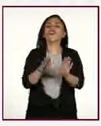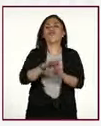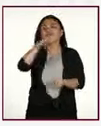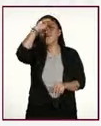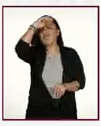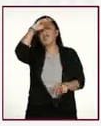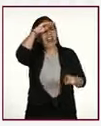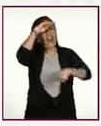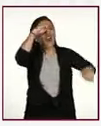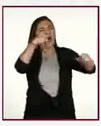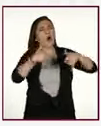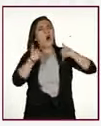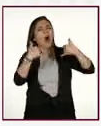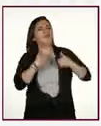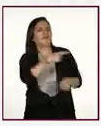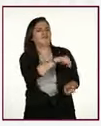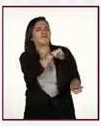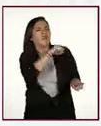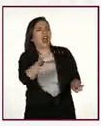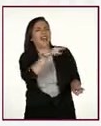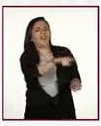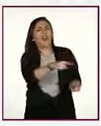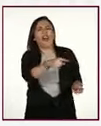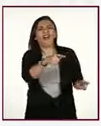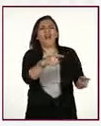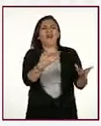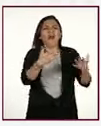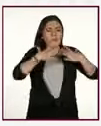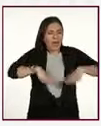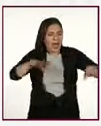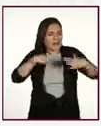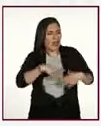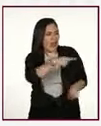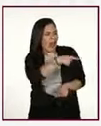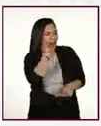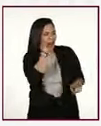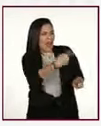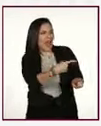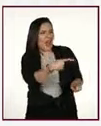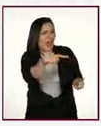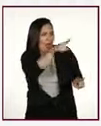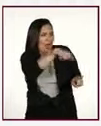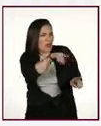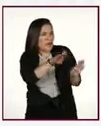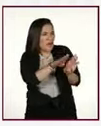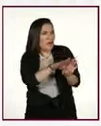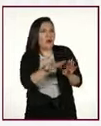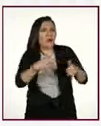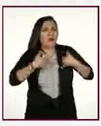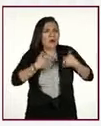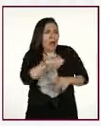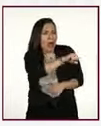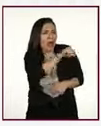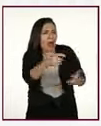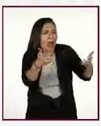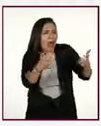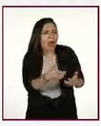estigmatizada y criminalizada solo por ser joven, solo porque cómo vistes, porque luces cómo, ¿no? Porque cómo estás